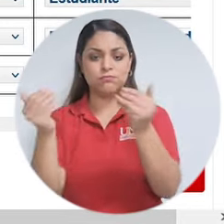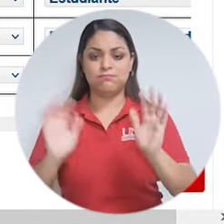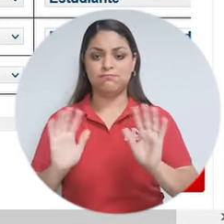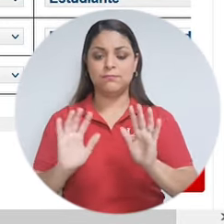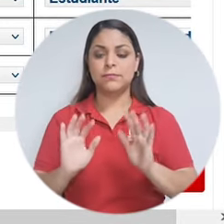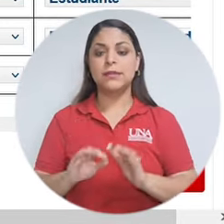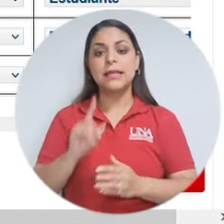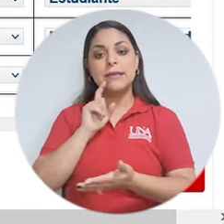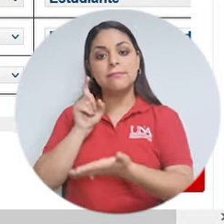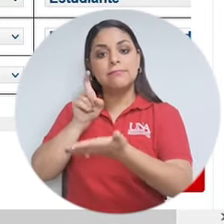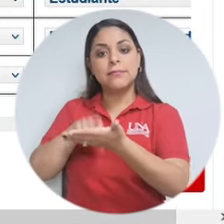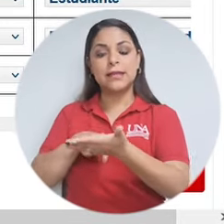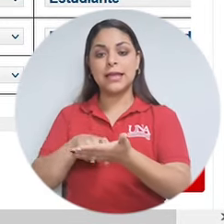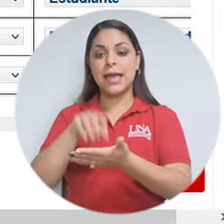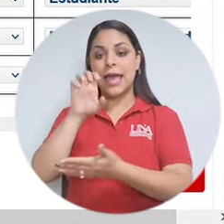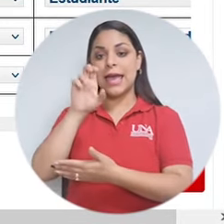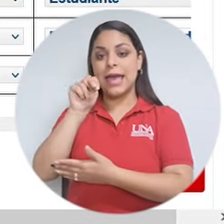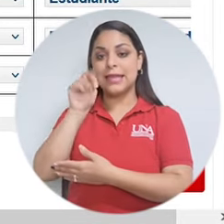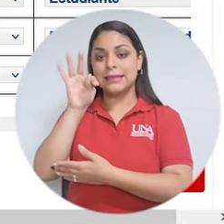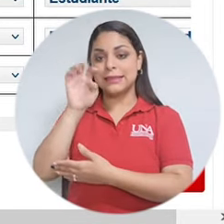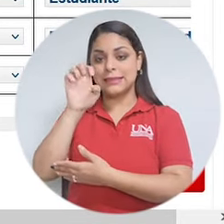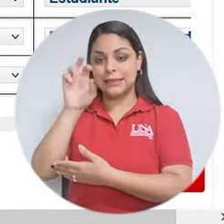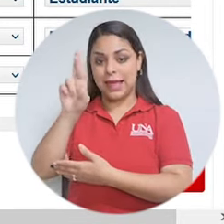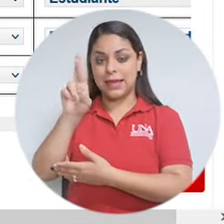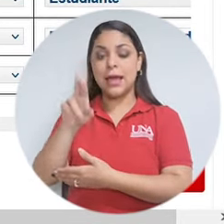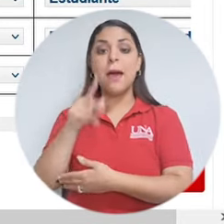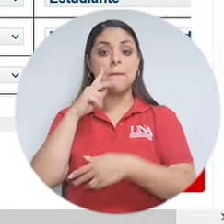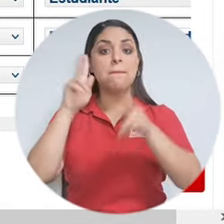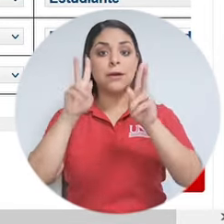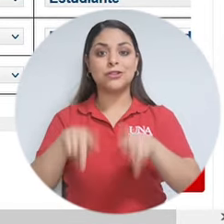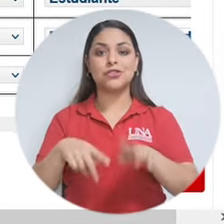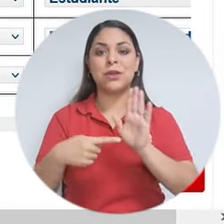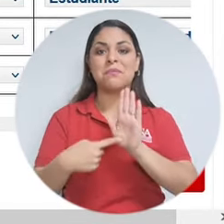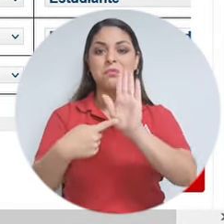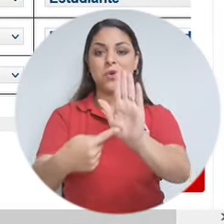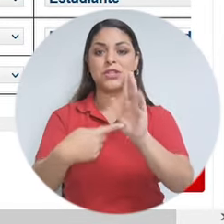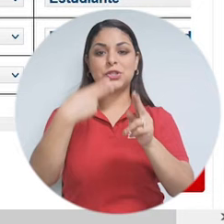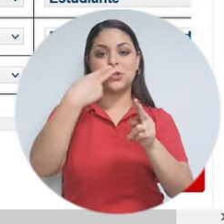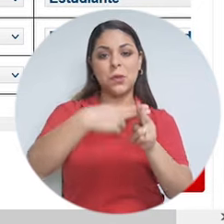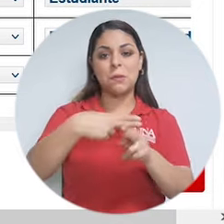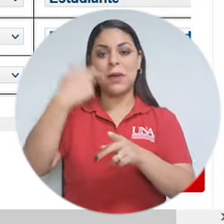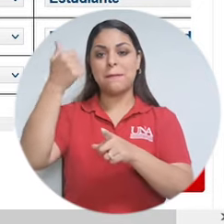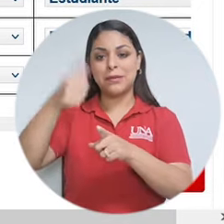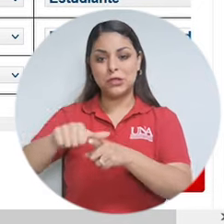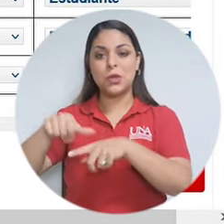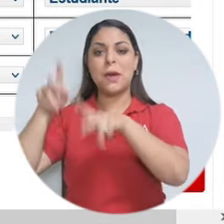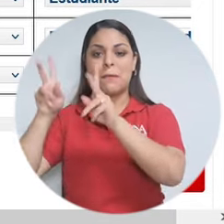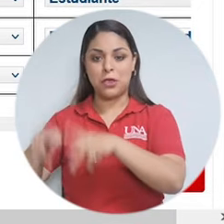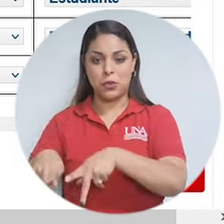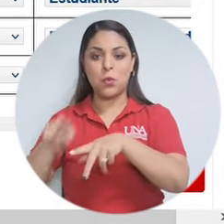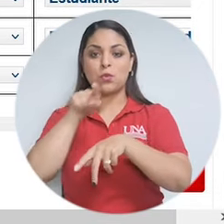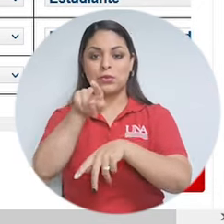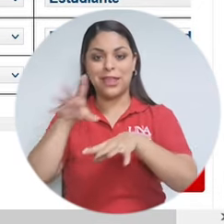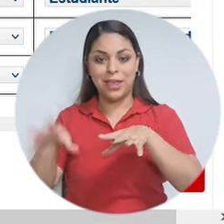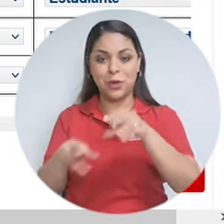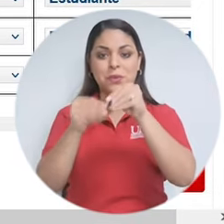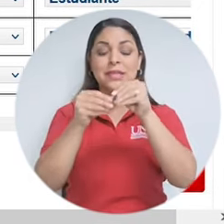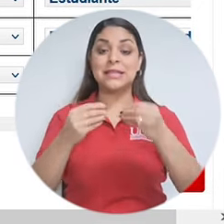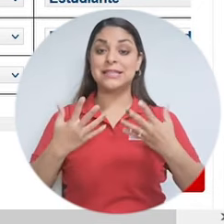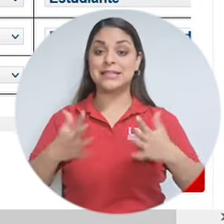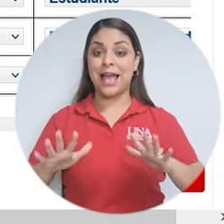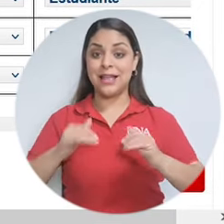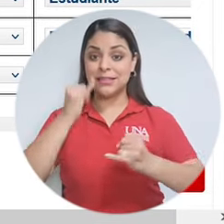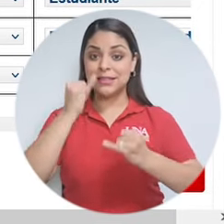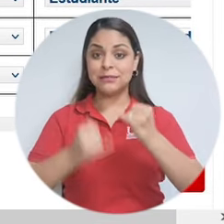Enter para que el sistema muestre el nombre y el apellido de la persona que está incluyendo. Una vez lo